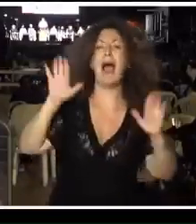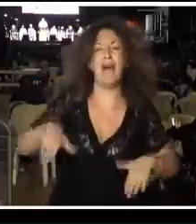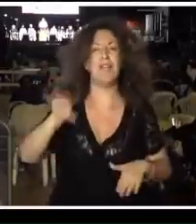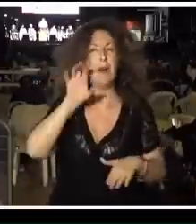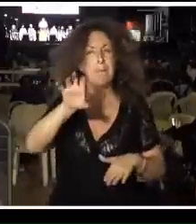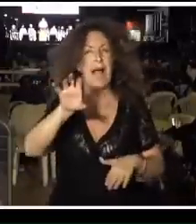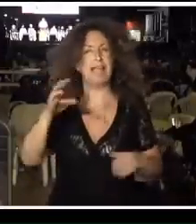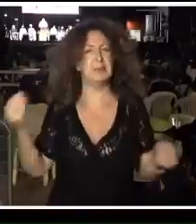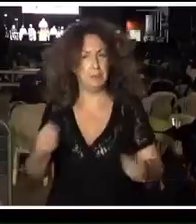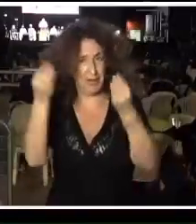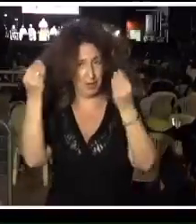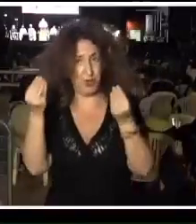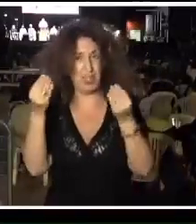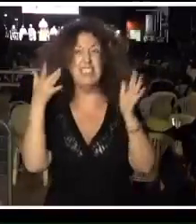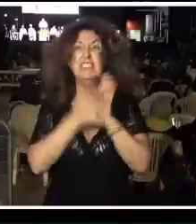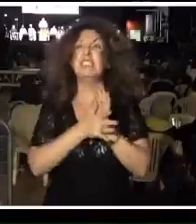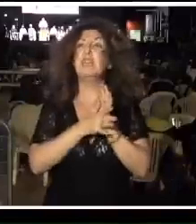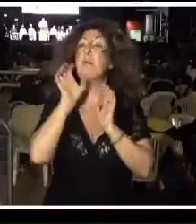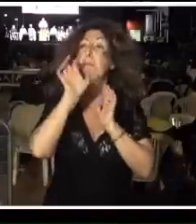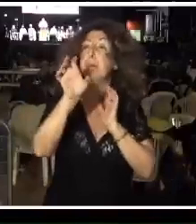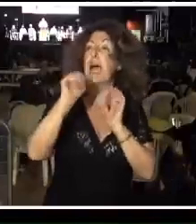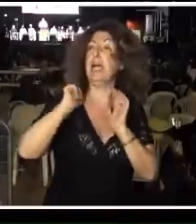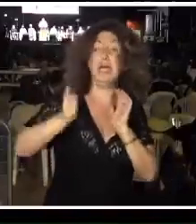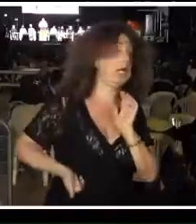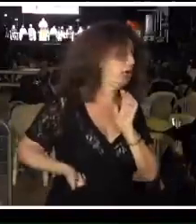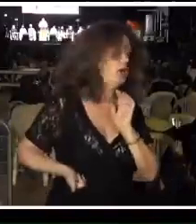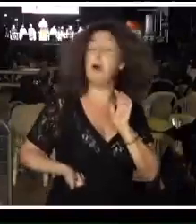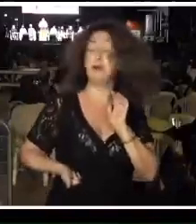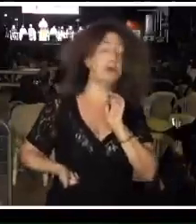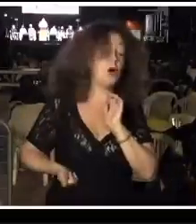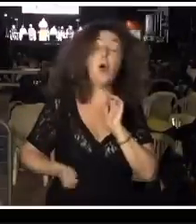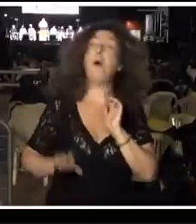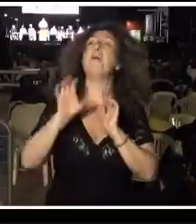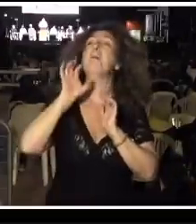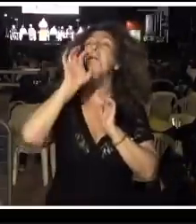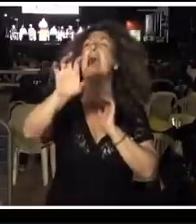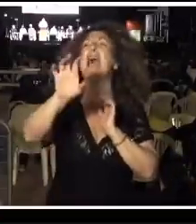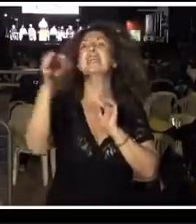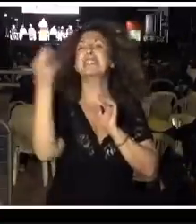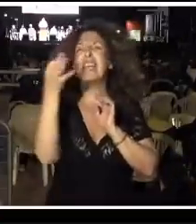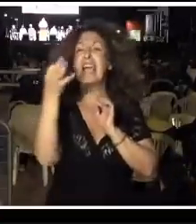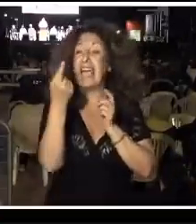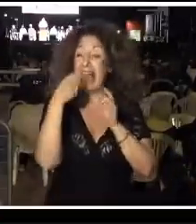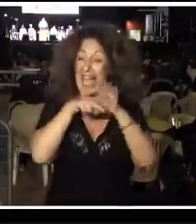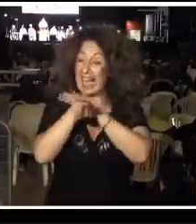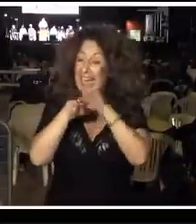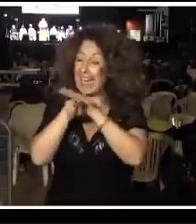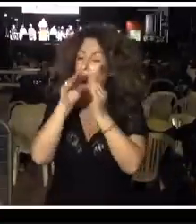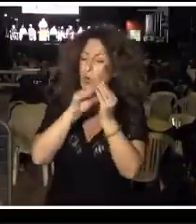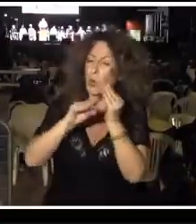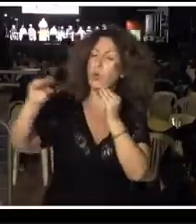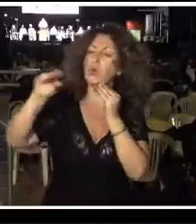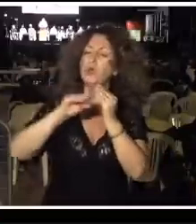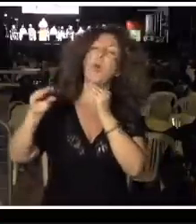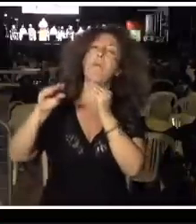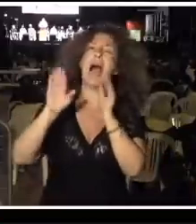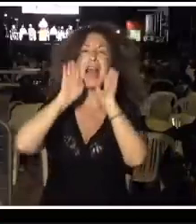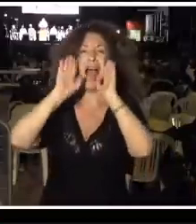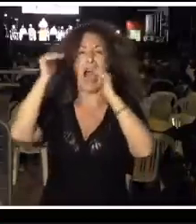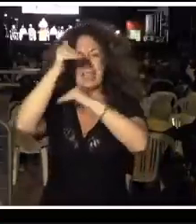eran necesariamente los países más ricos, sino los que orientaron sus recursos a la atención de los más